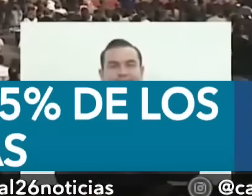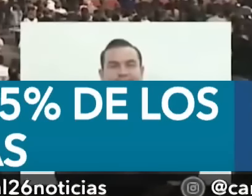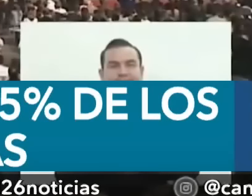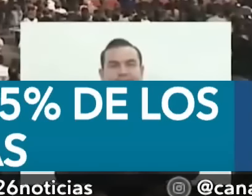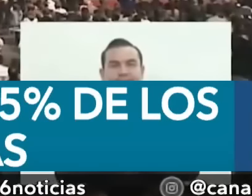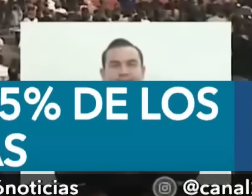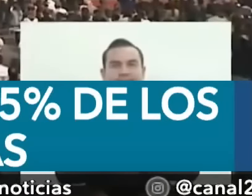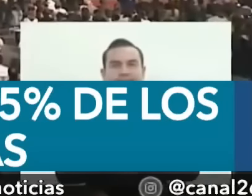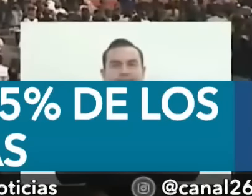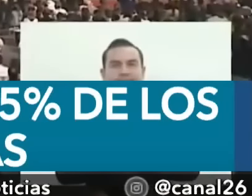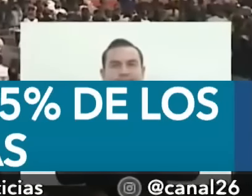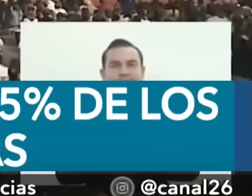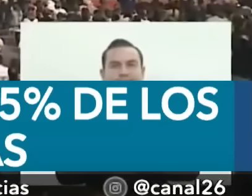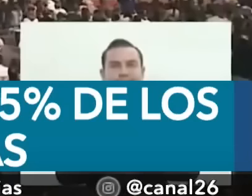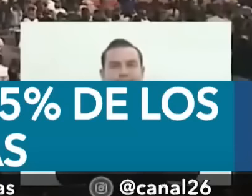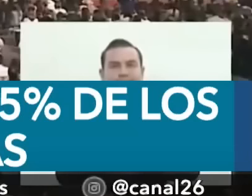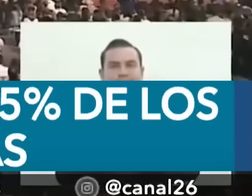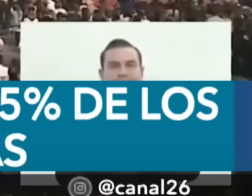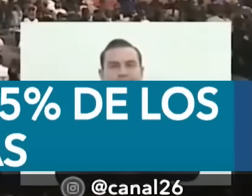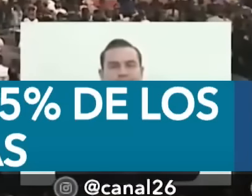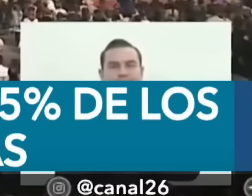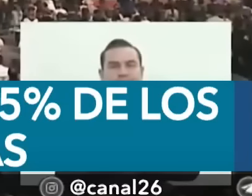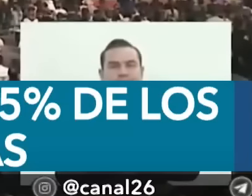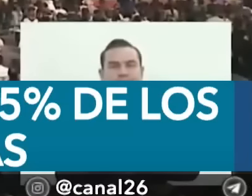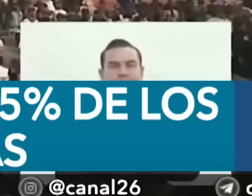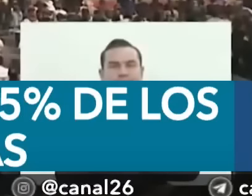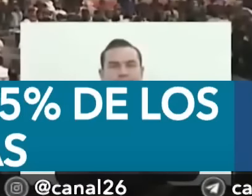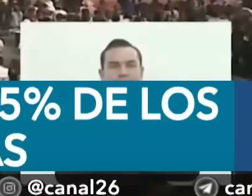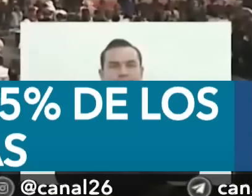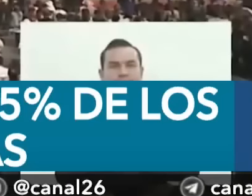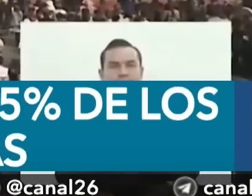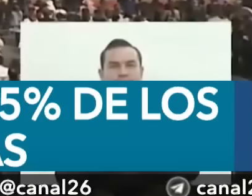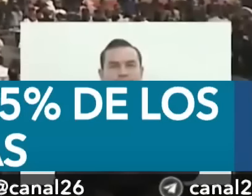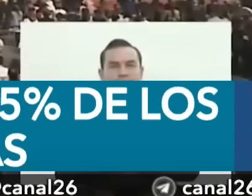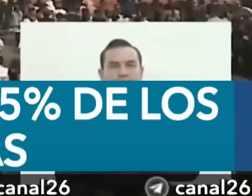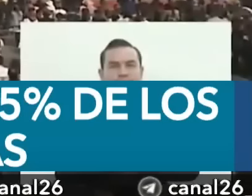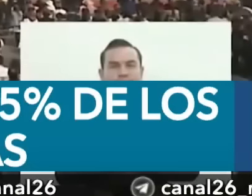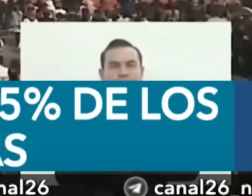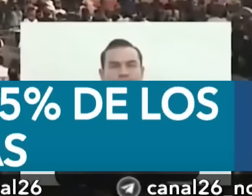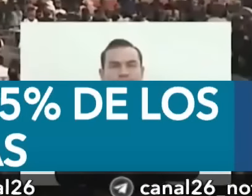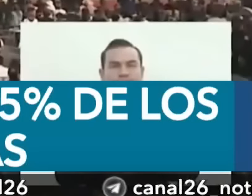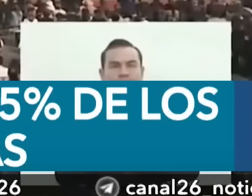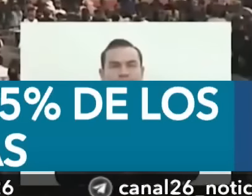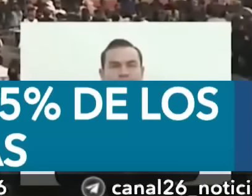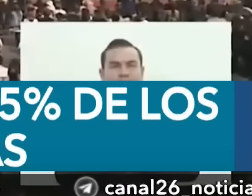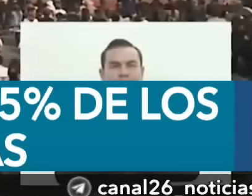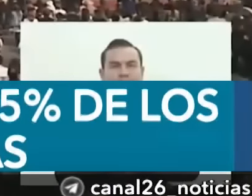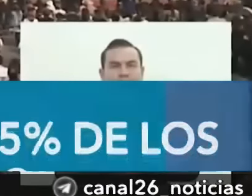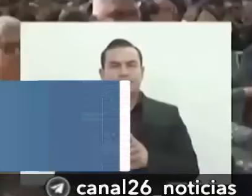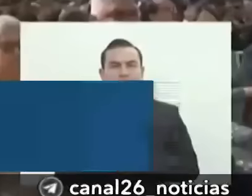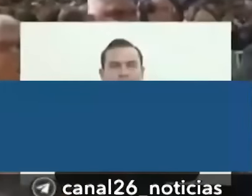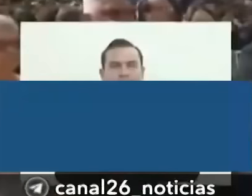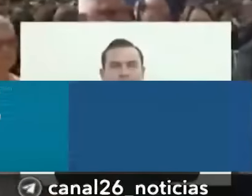también por la ministra de Exteriores de El Salvador. A estos mandatarios también se le sumó, por ejemplo, el secretario de Seguridad Nacional de Estados